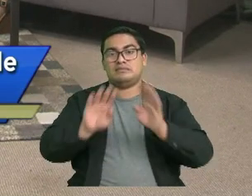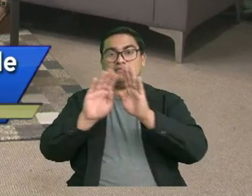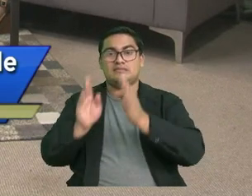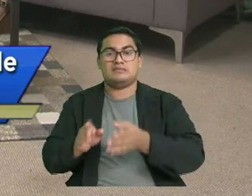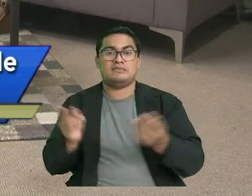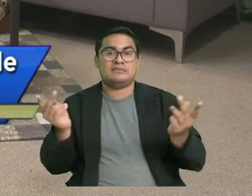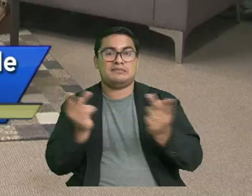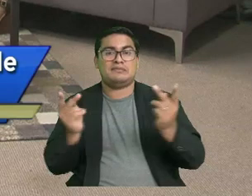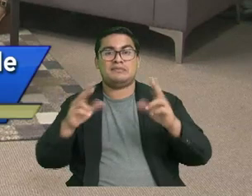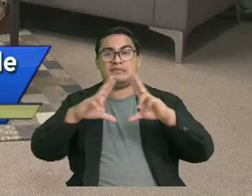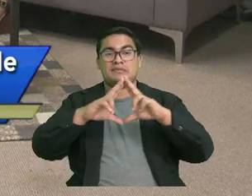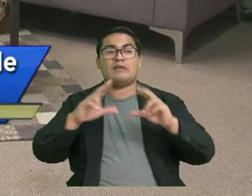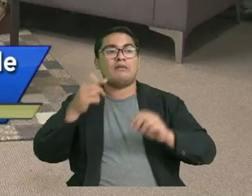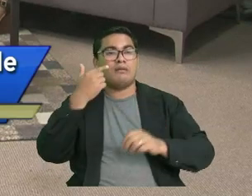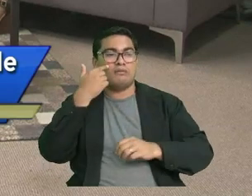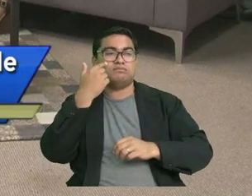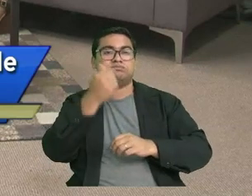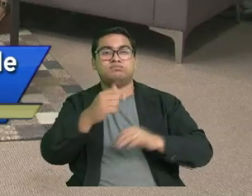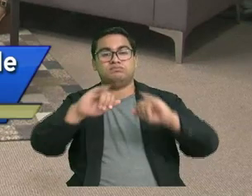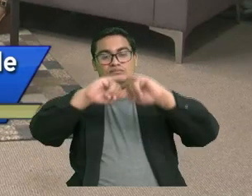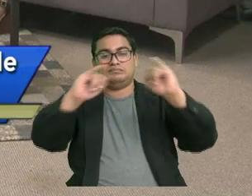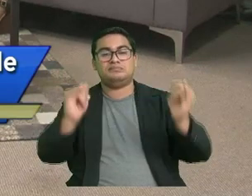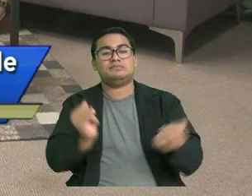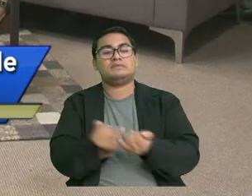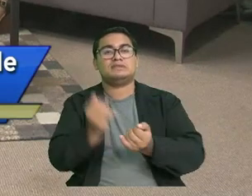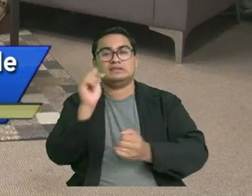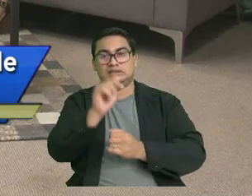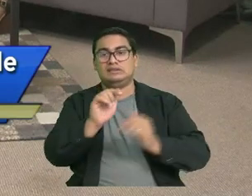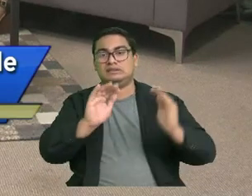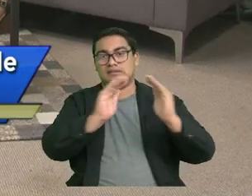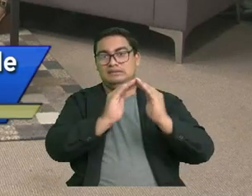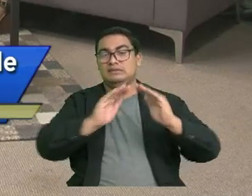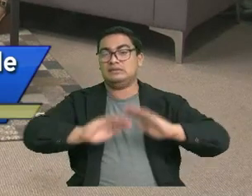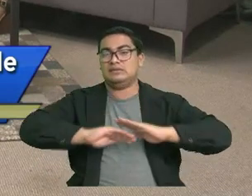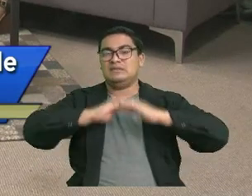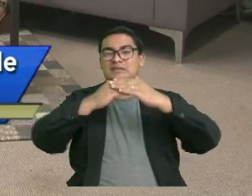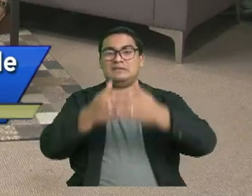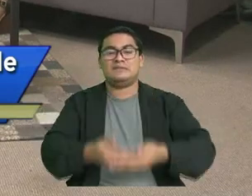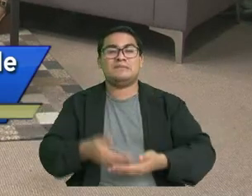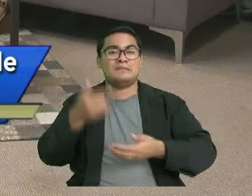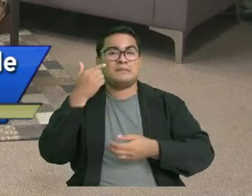nicaragüenses. Además, reconocido por la comunidad internacional. Claro, es el programa de casas nosotros maternas. Tenemos